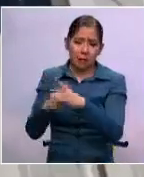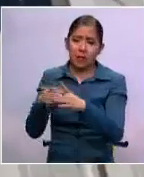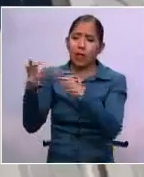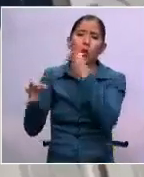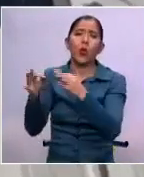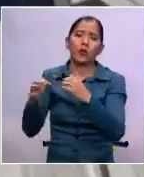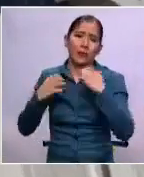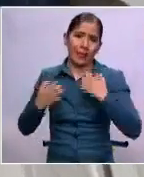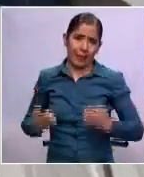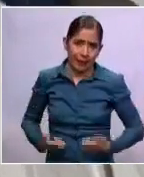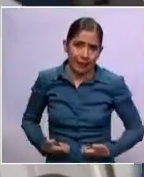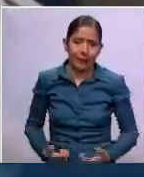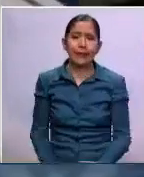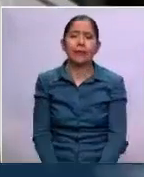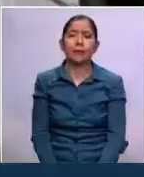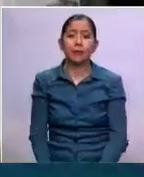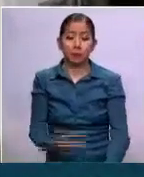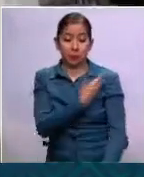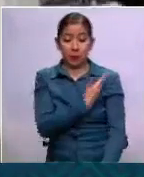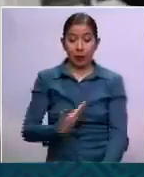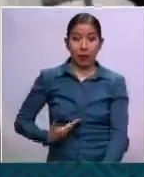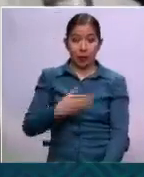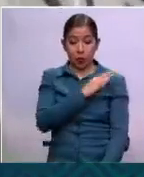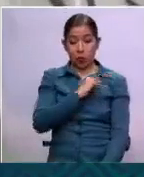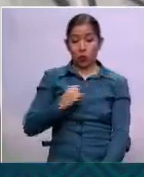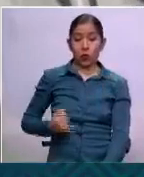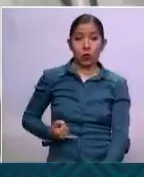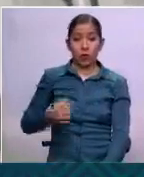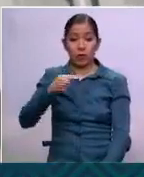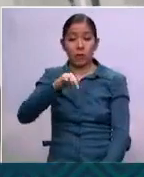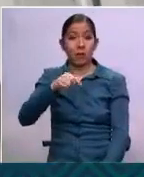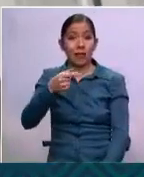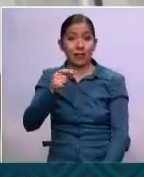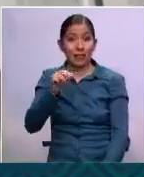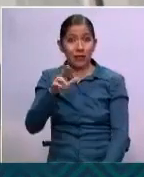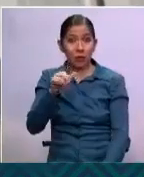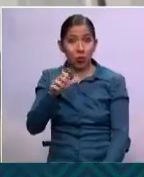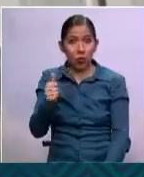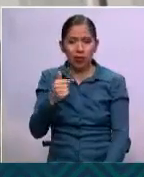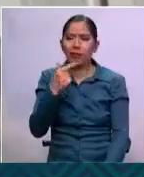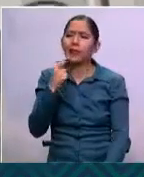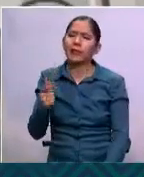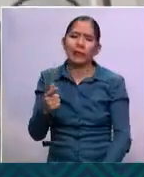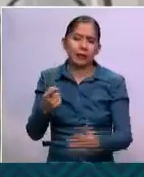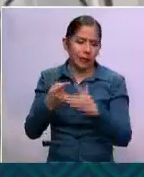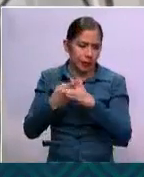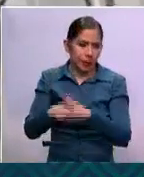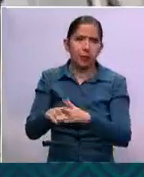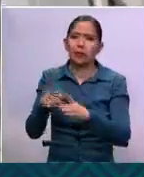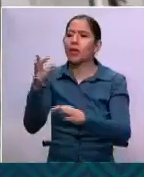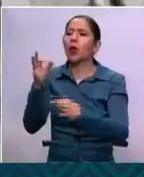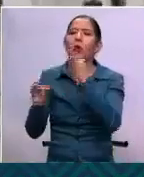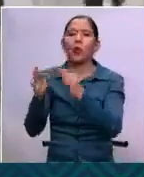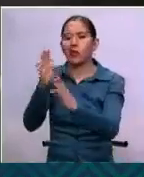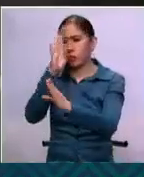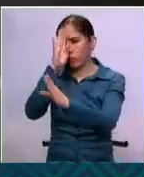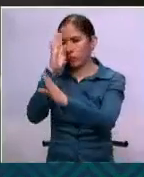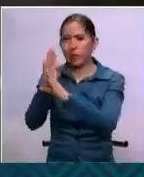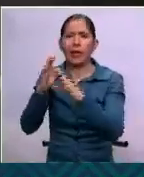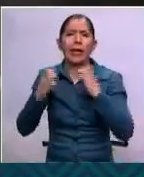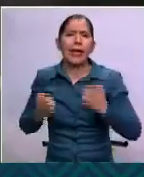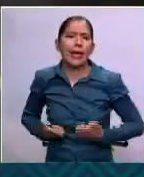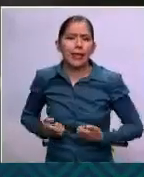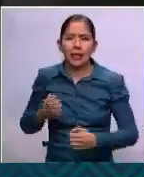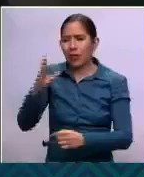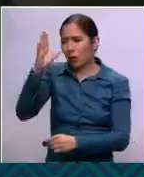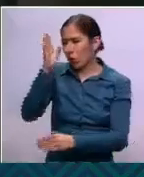El presidente del Consejo de la Magistratura confirmó el inicio de un proceso disciplinario contra el juez anticorrupción de Santa Cruz, Romer Gutiérrez, quien